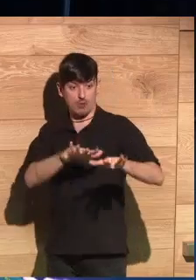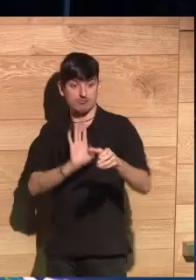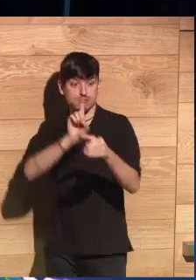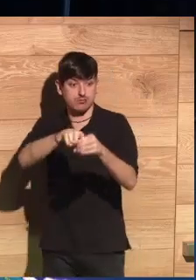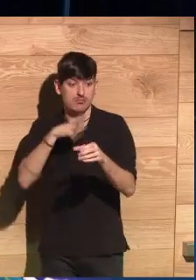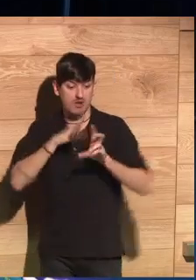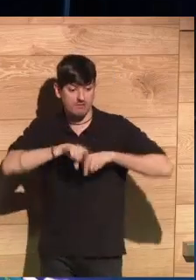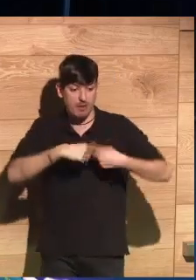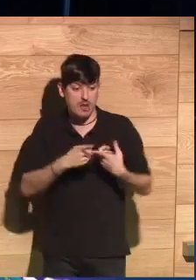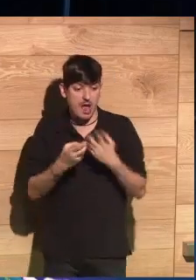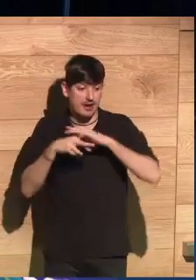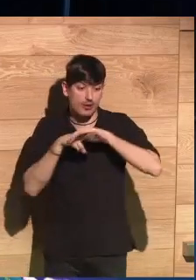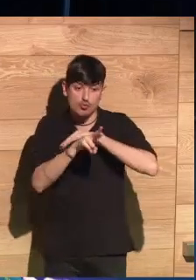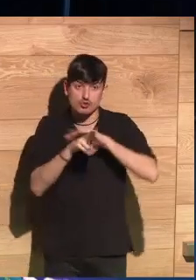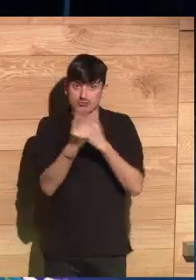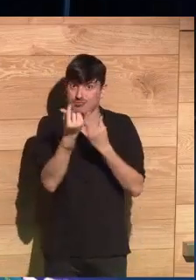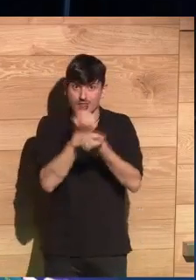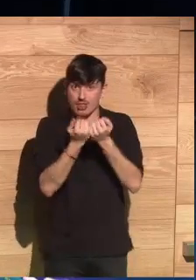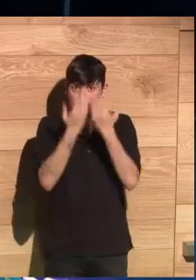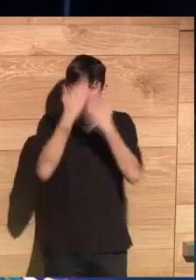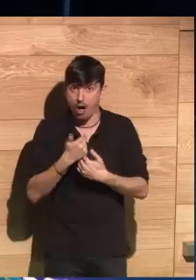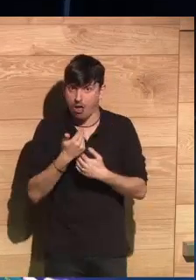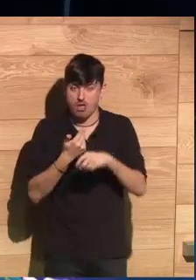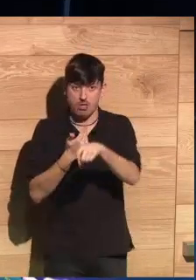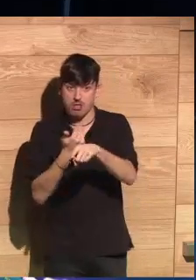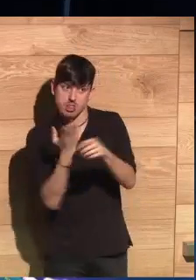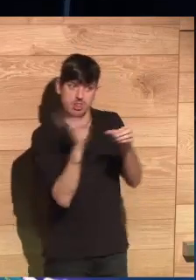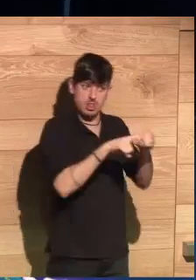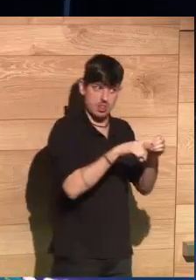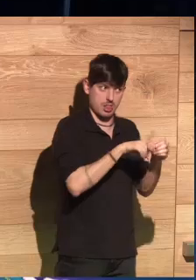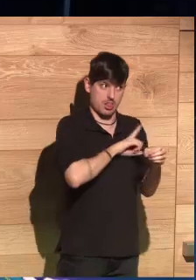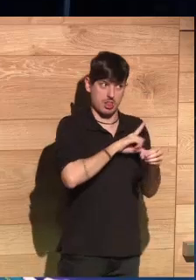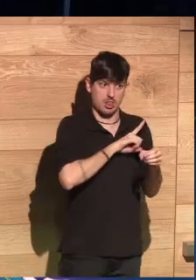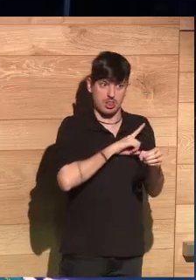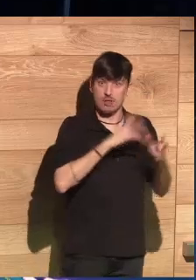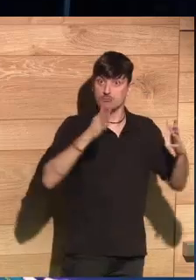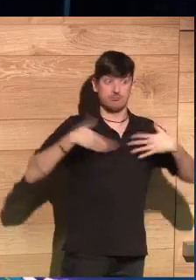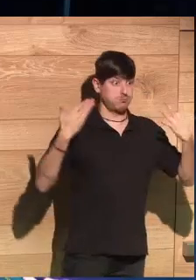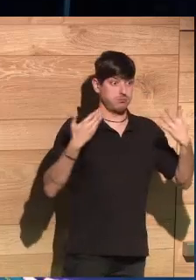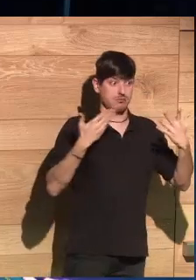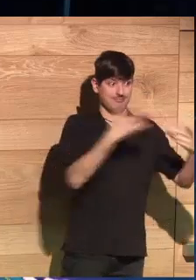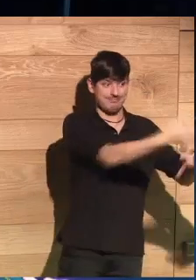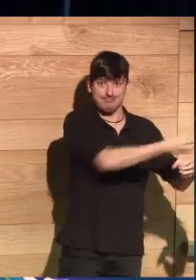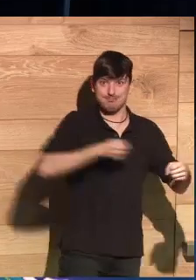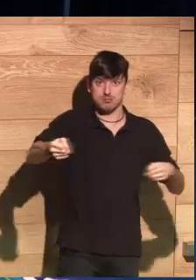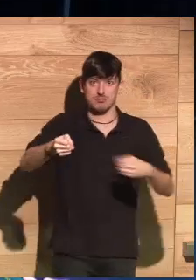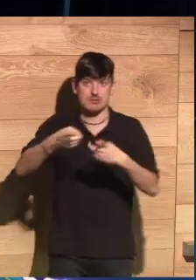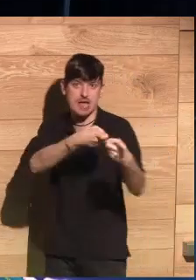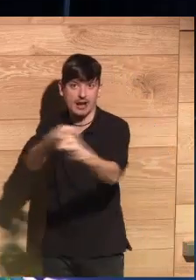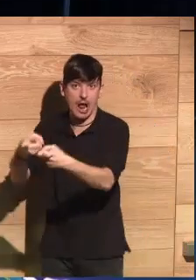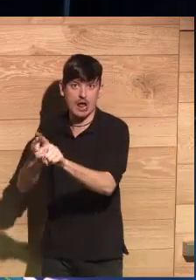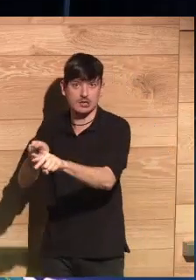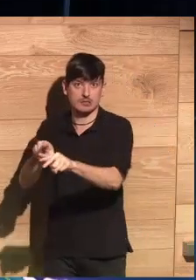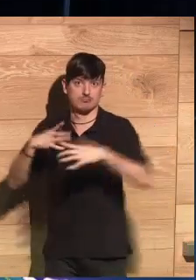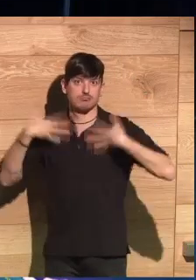no tenía recursos. Ellos no se esperaban ser lanzados a una guerra, que no sabían ni localizar la guerra en el mapa.